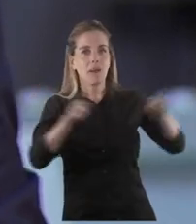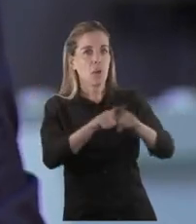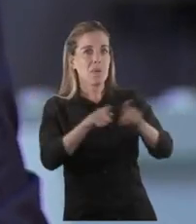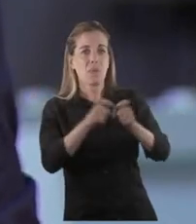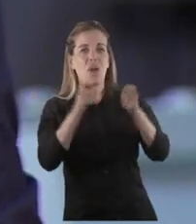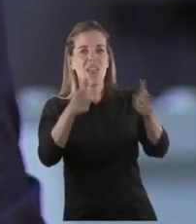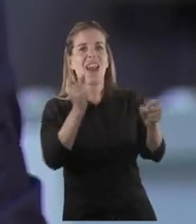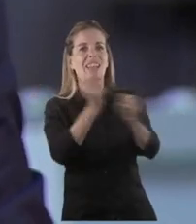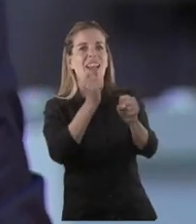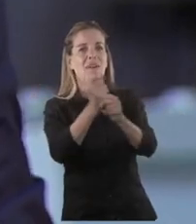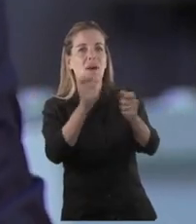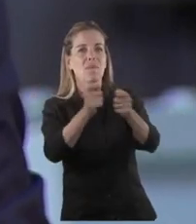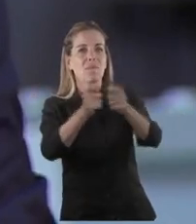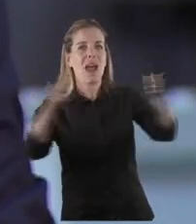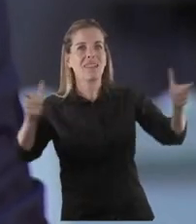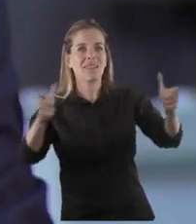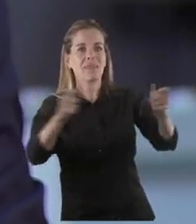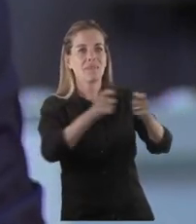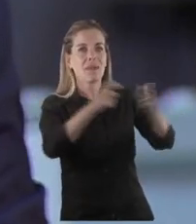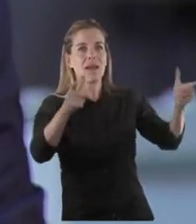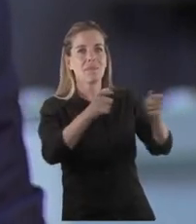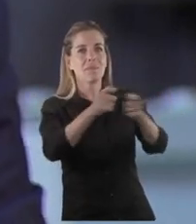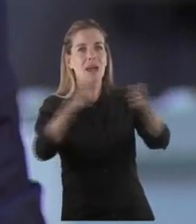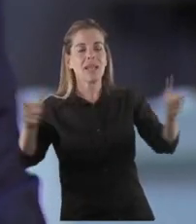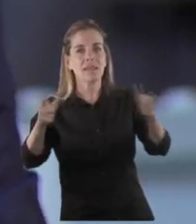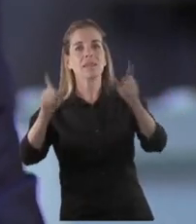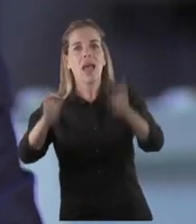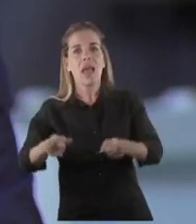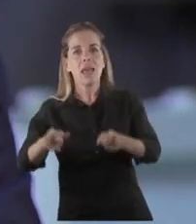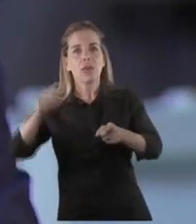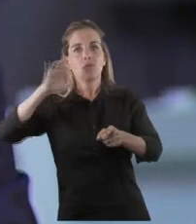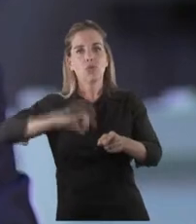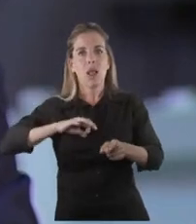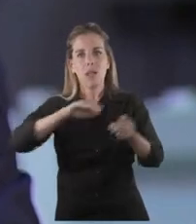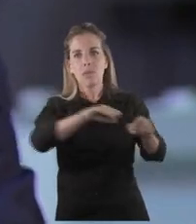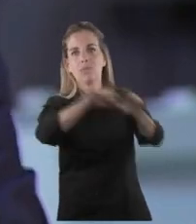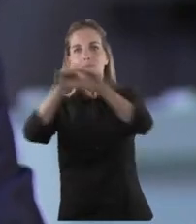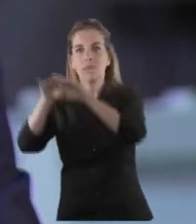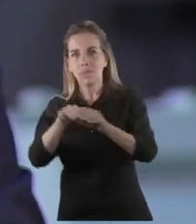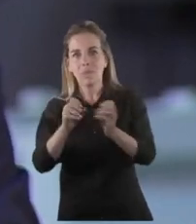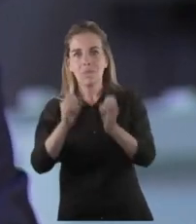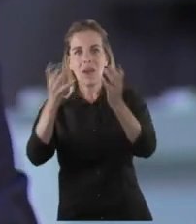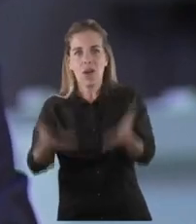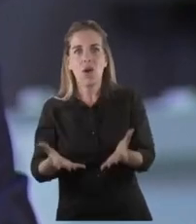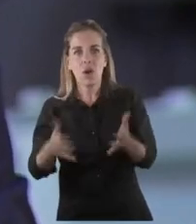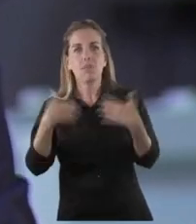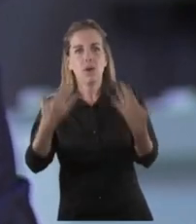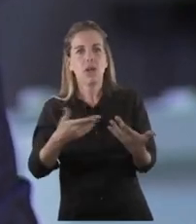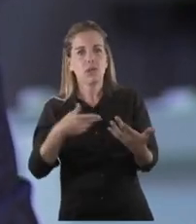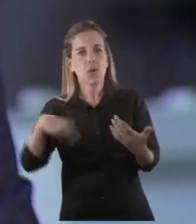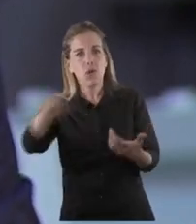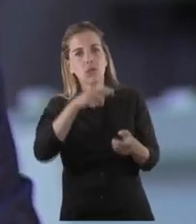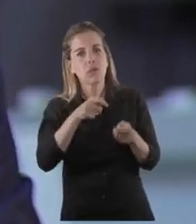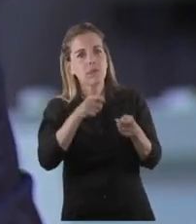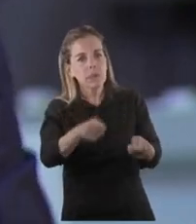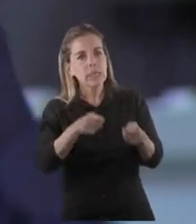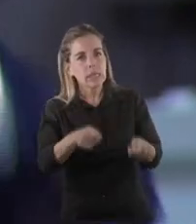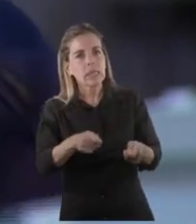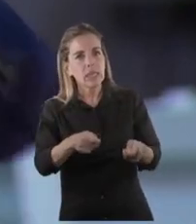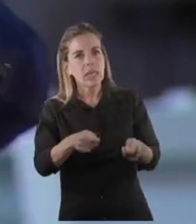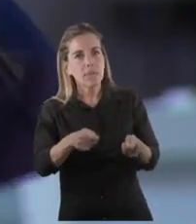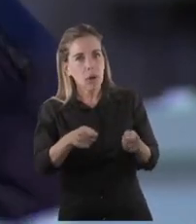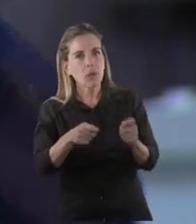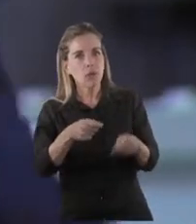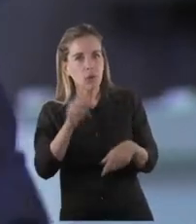generar más empleo es distribuir mejor el ingreso. Y por eso insistimos tanto, y lo